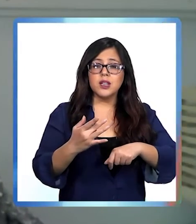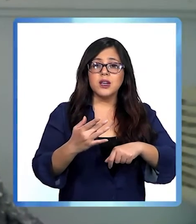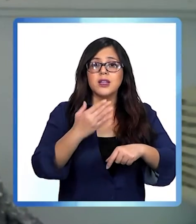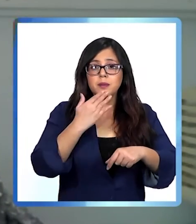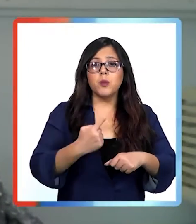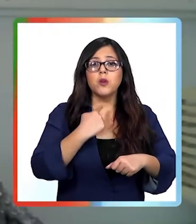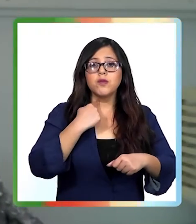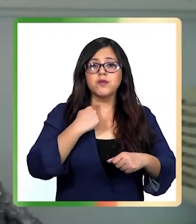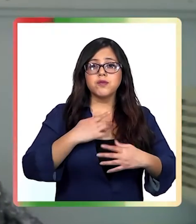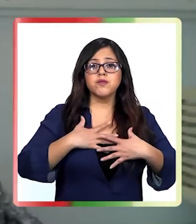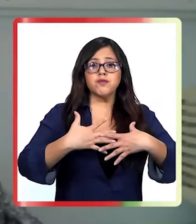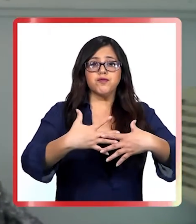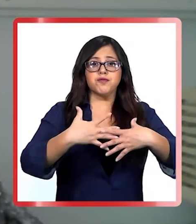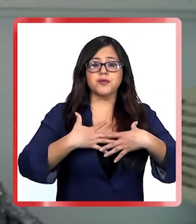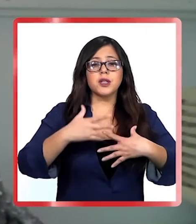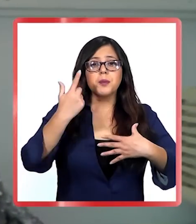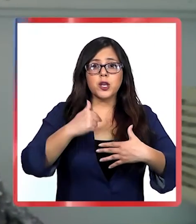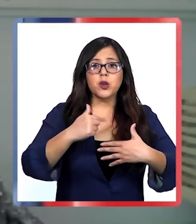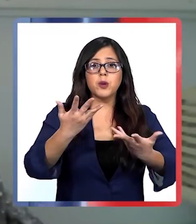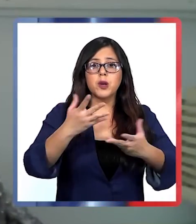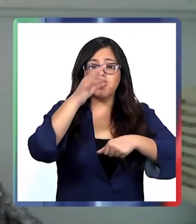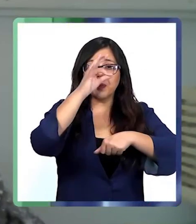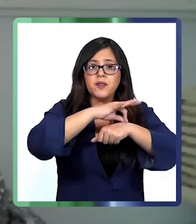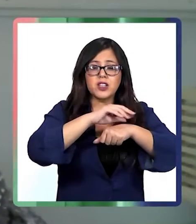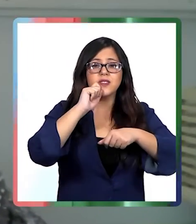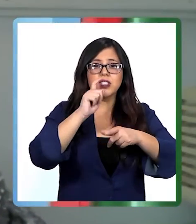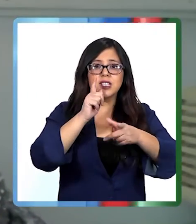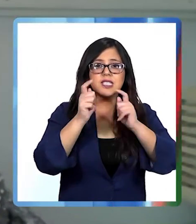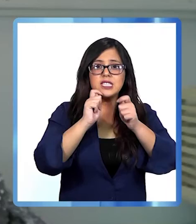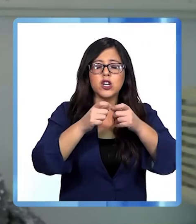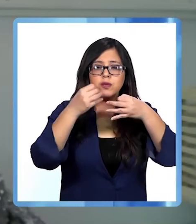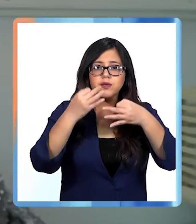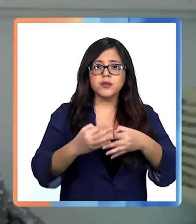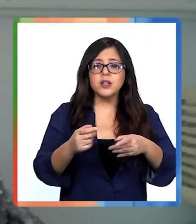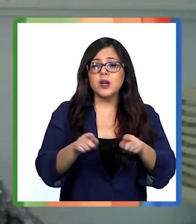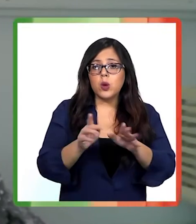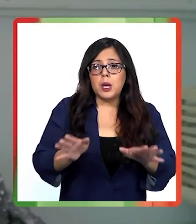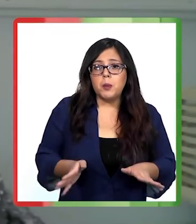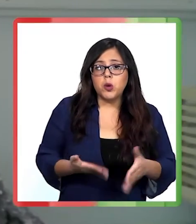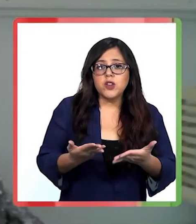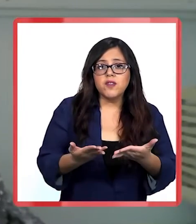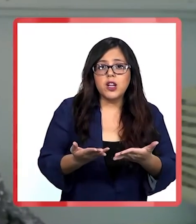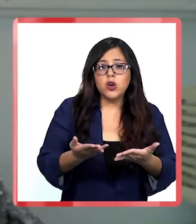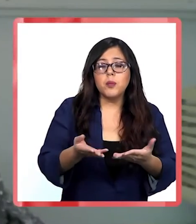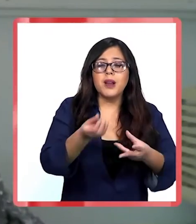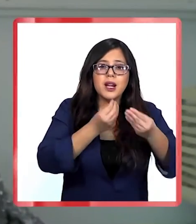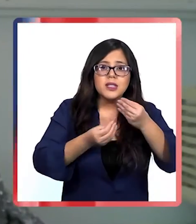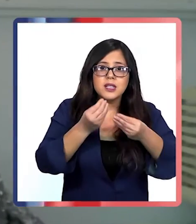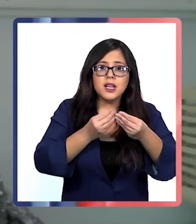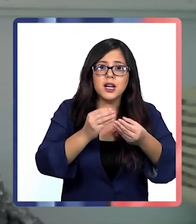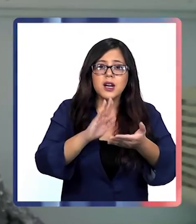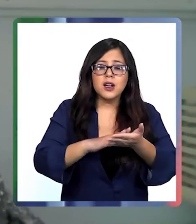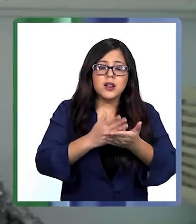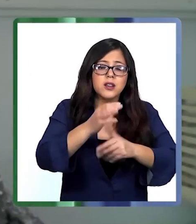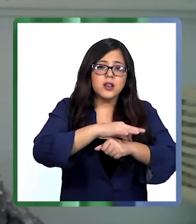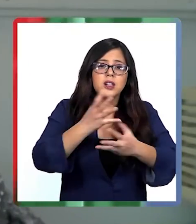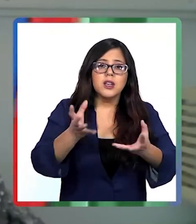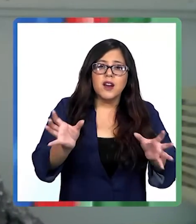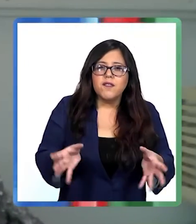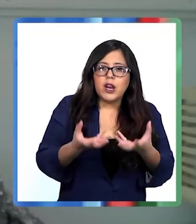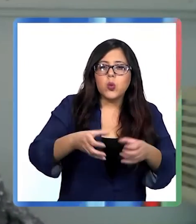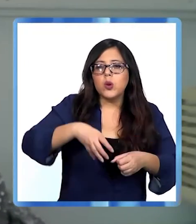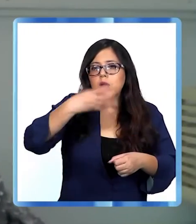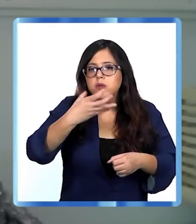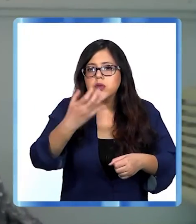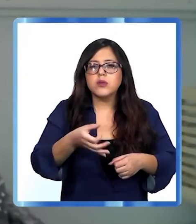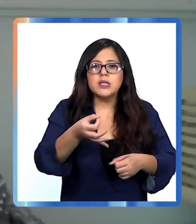inmune, así que para las infecciones en general es un alto riesgo. Así es que motivarlos para tener una alimentación rica en frutas,